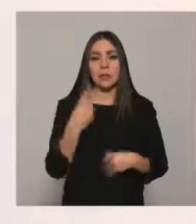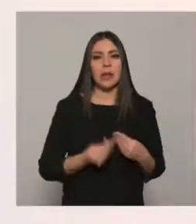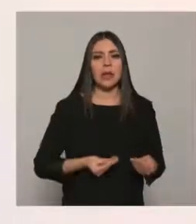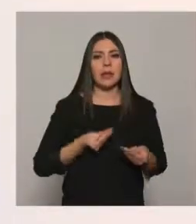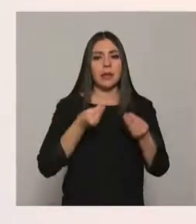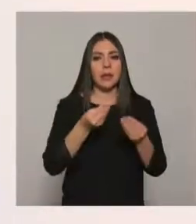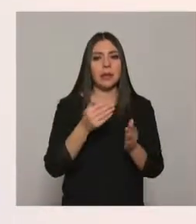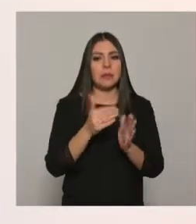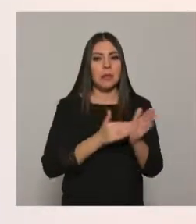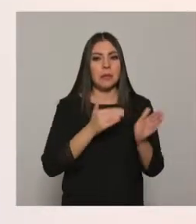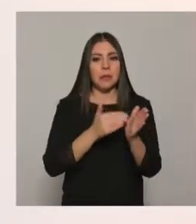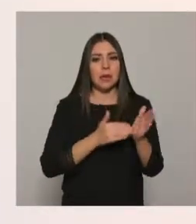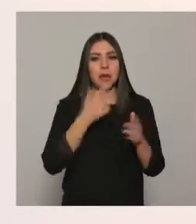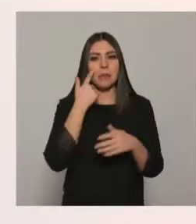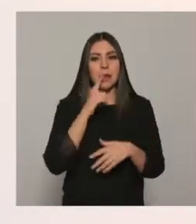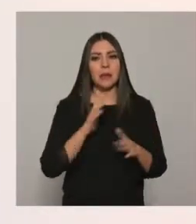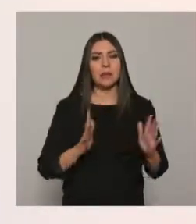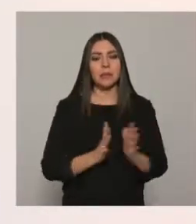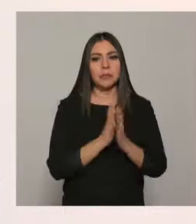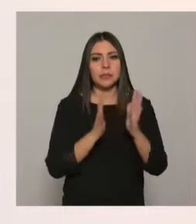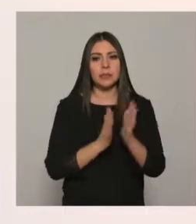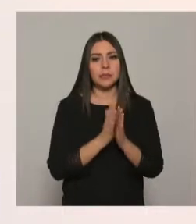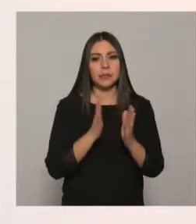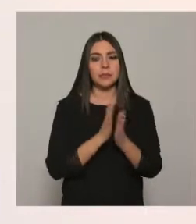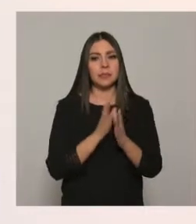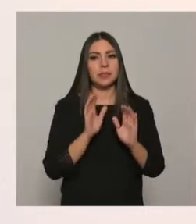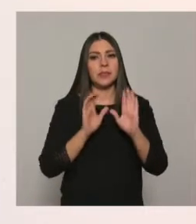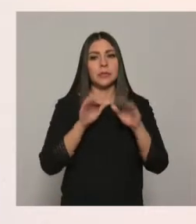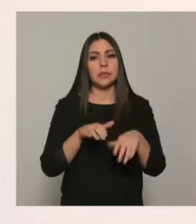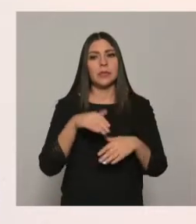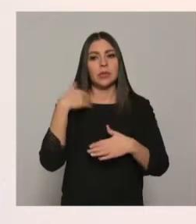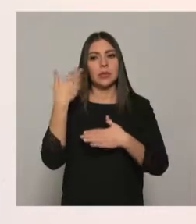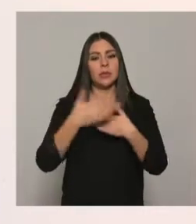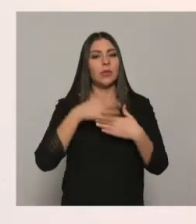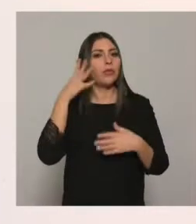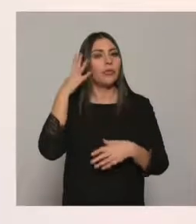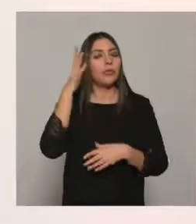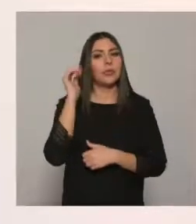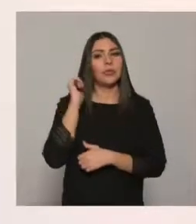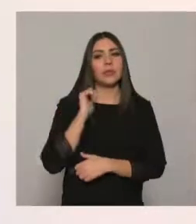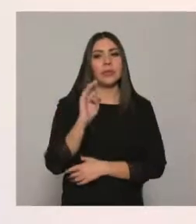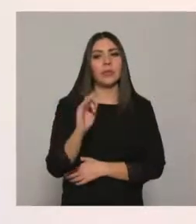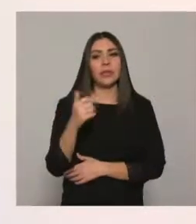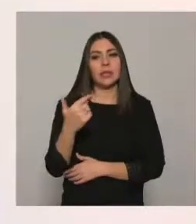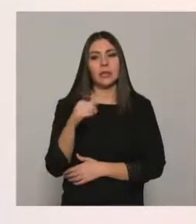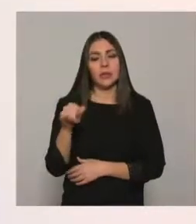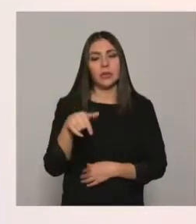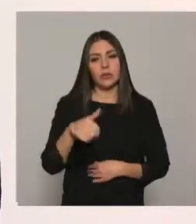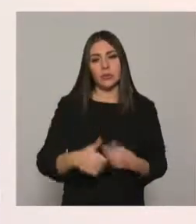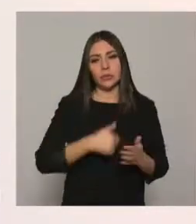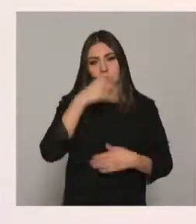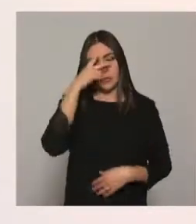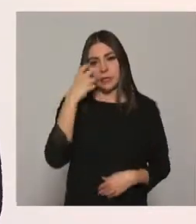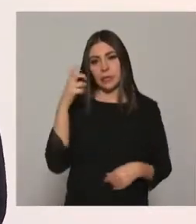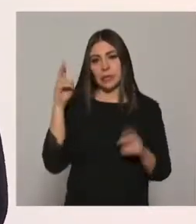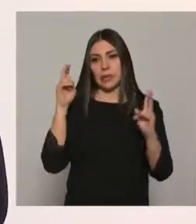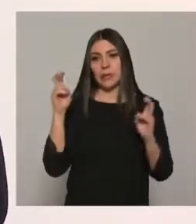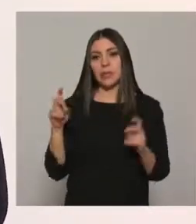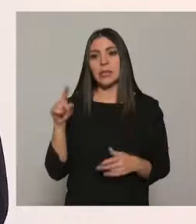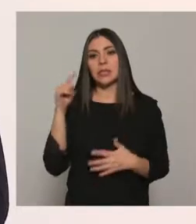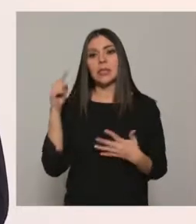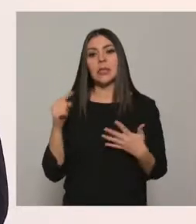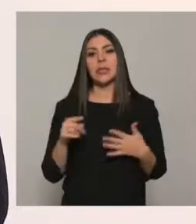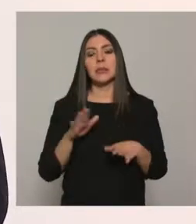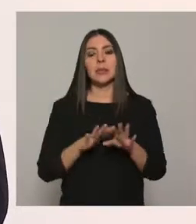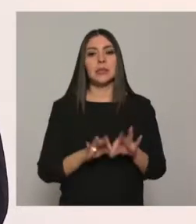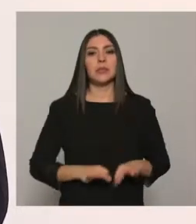que participará en el proceso para ser la futura fiscal de esta ciudad. Estos son los temas que consideramos